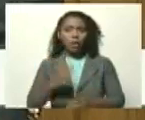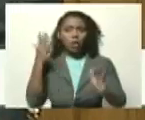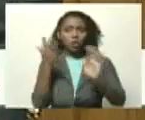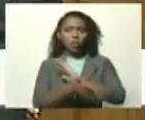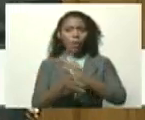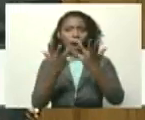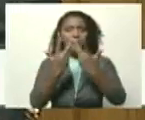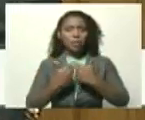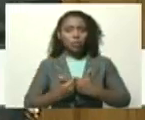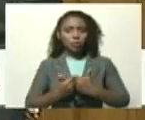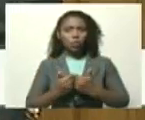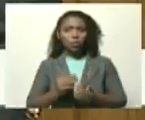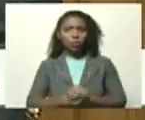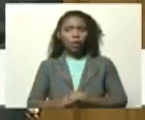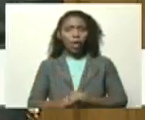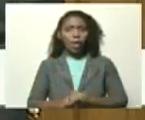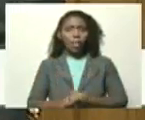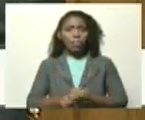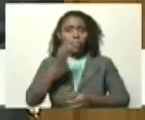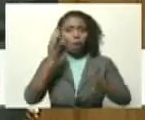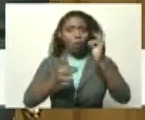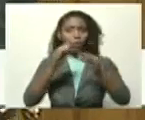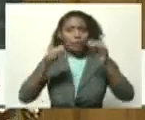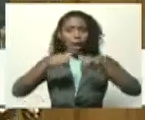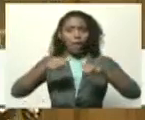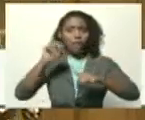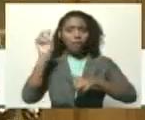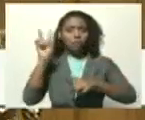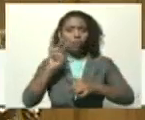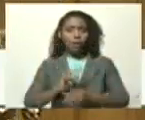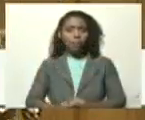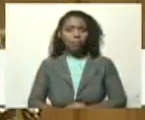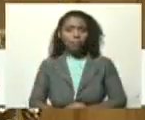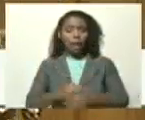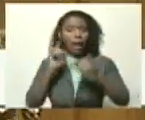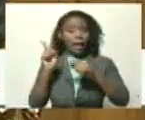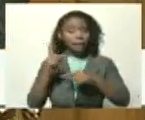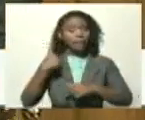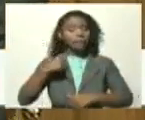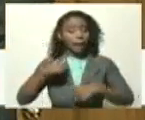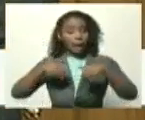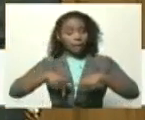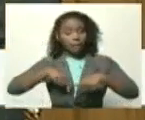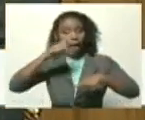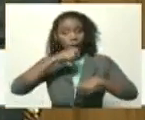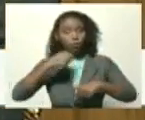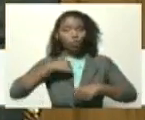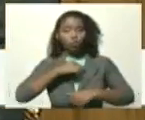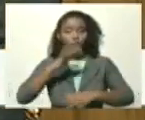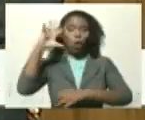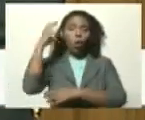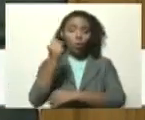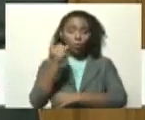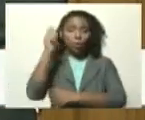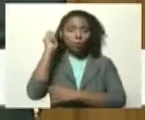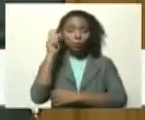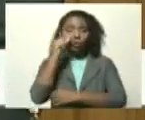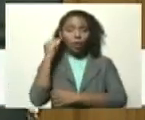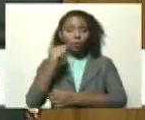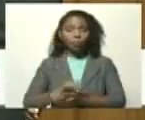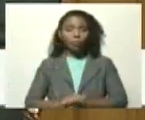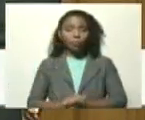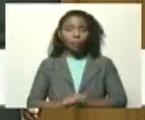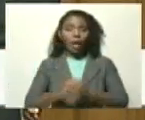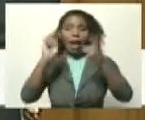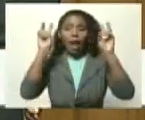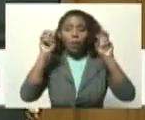administración de justicia en Venezuela. Este tiene que ser el año en que logremos, diputado Pedro Carreño, la